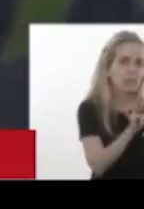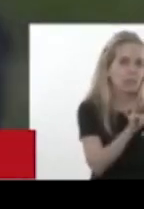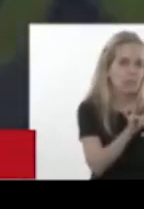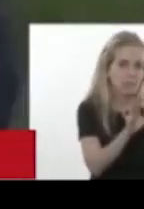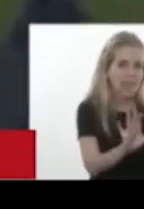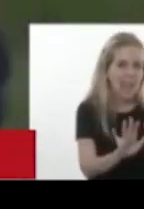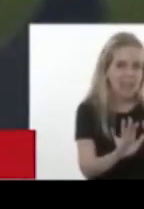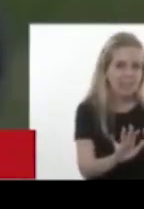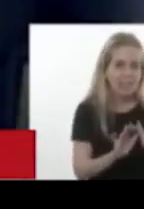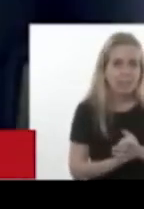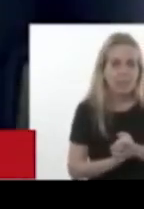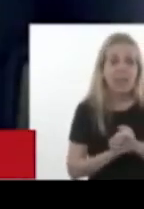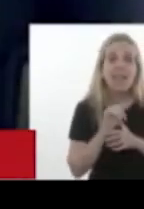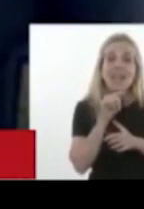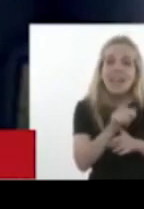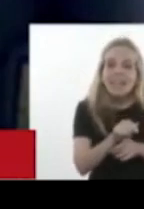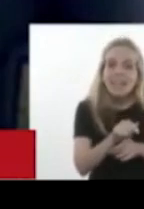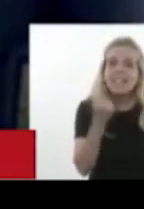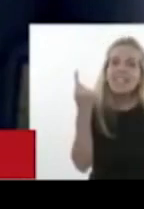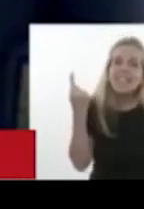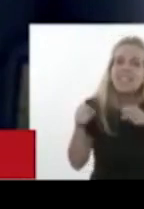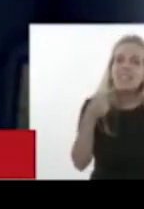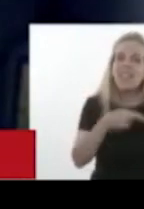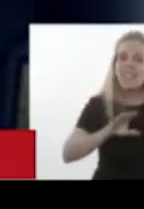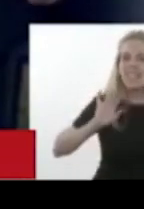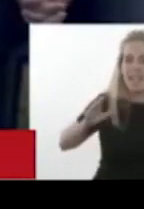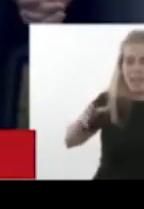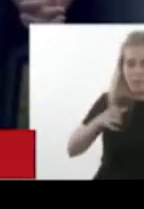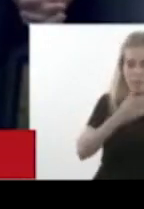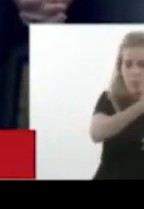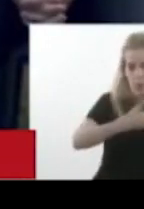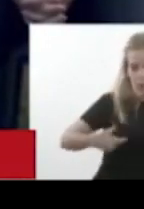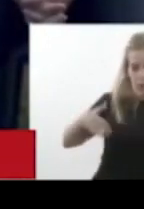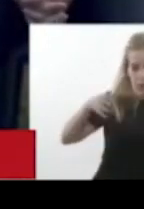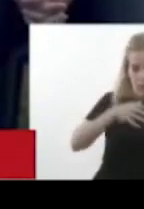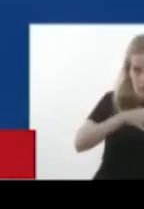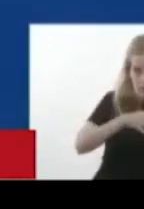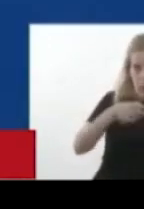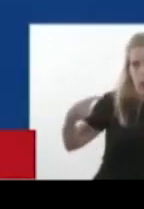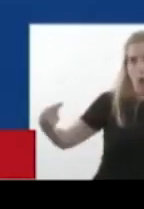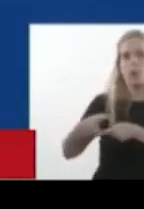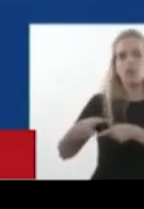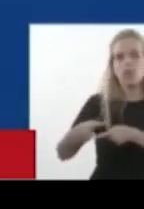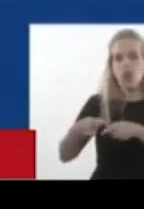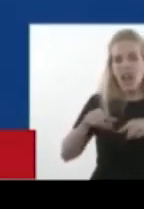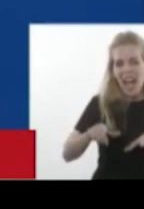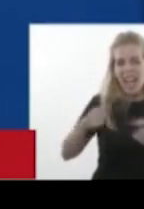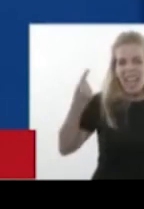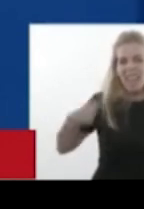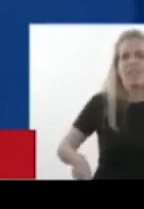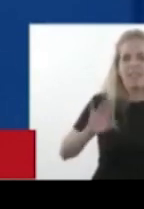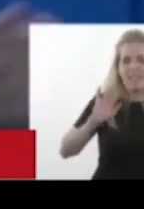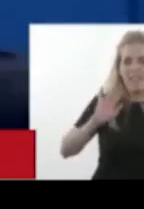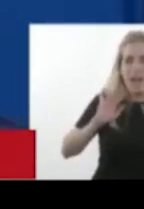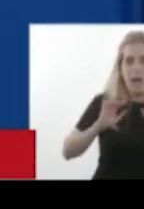Y esa es la gran diferencia que tenemos. Esa es la gran diferencia que tenemos. Y la verdad, no nos tiembla el pulso